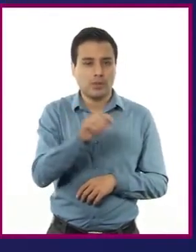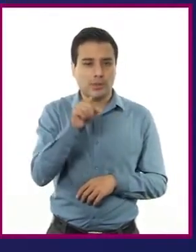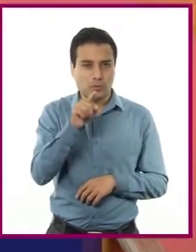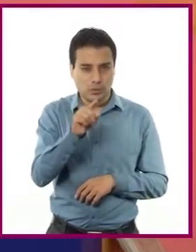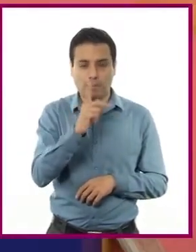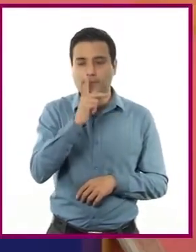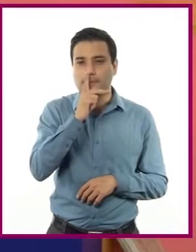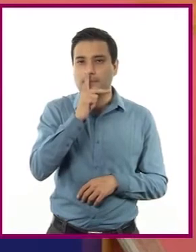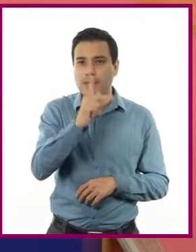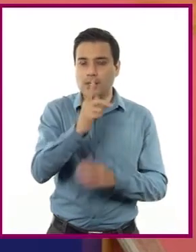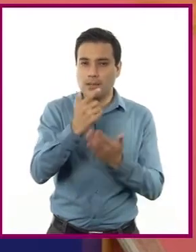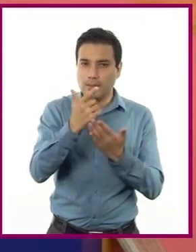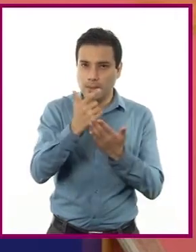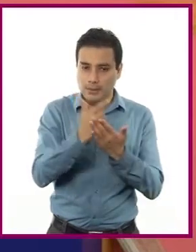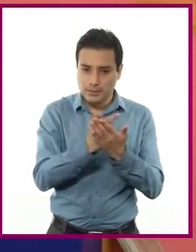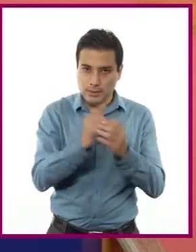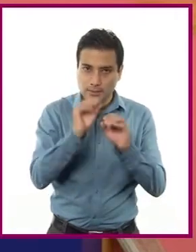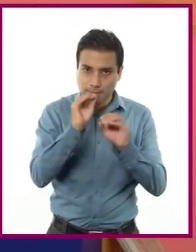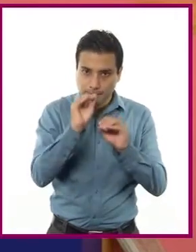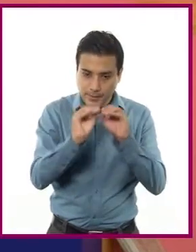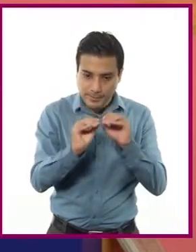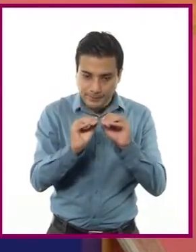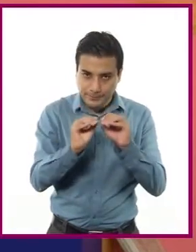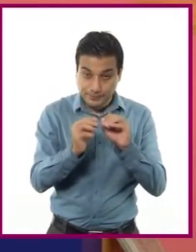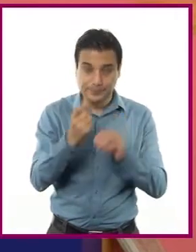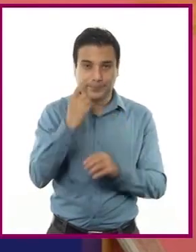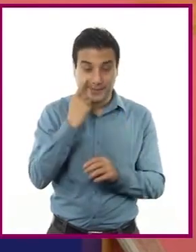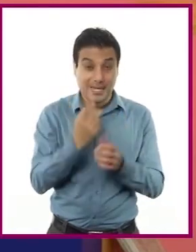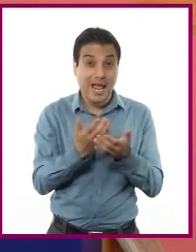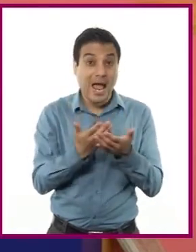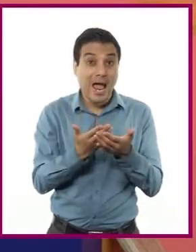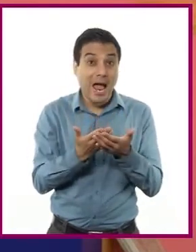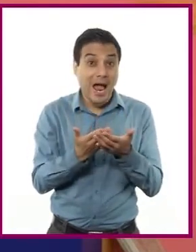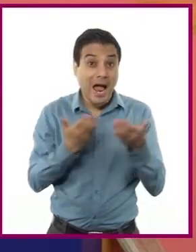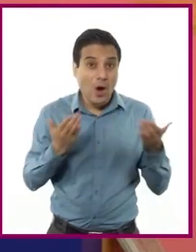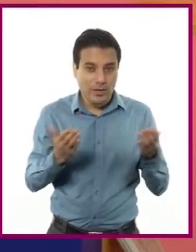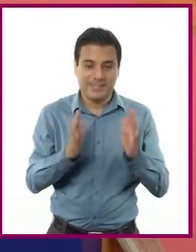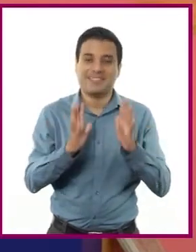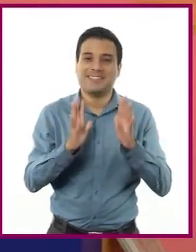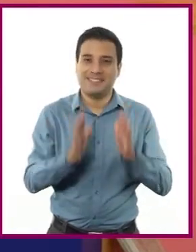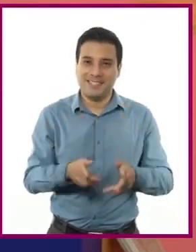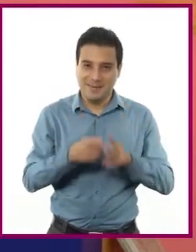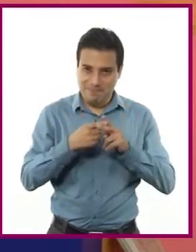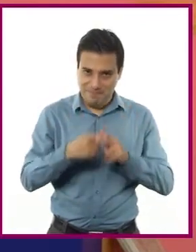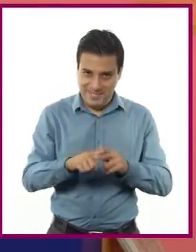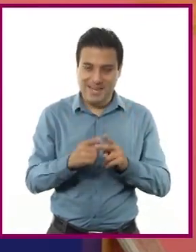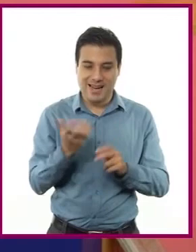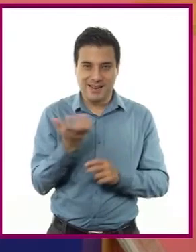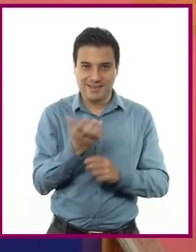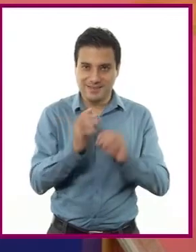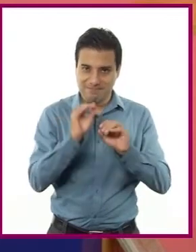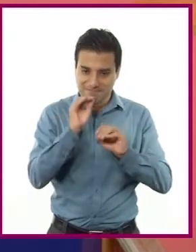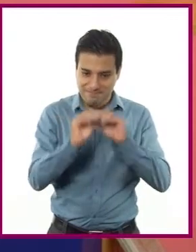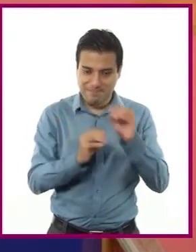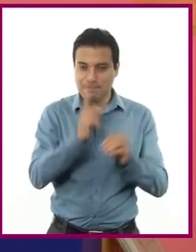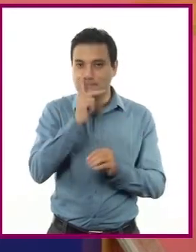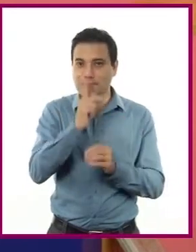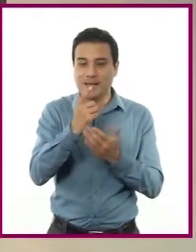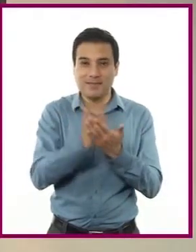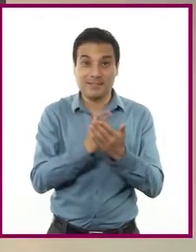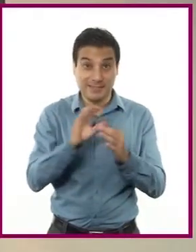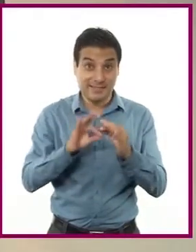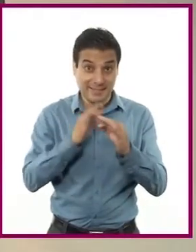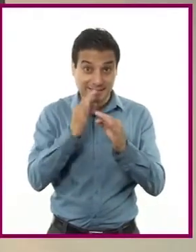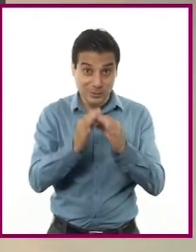glosario. ¿Qué les parece si ahora aplicamos todo lo aprendido y elaboramos un glosario?